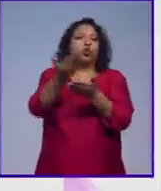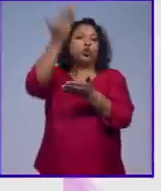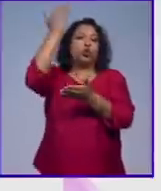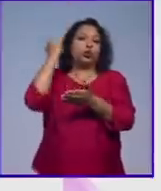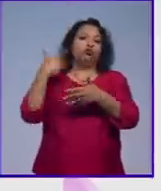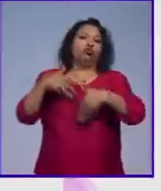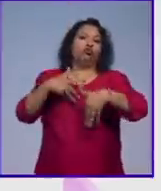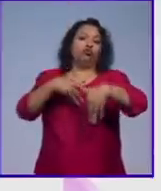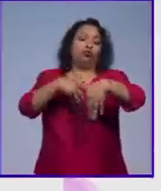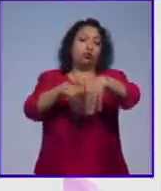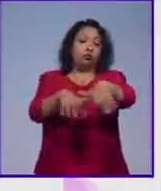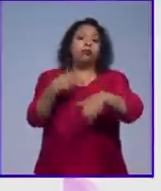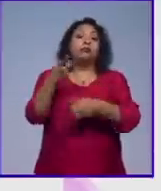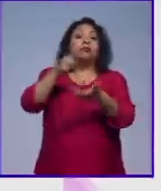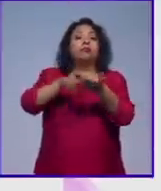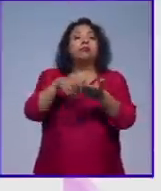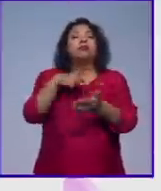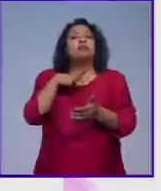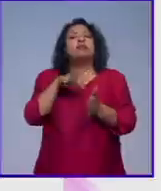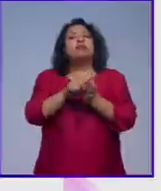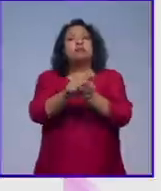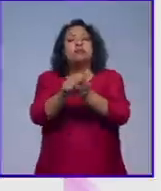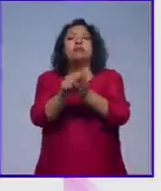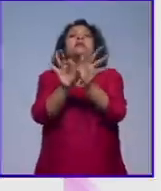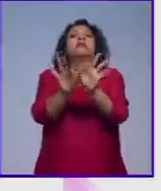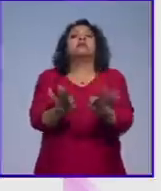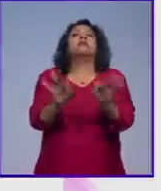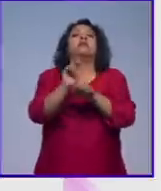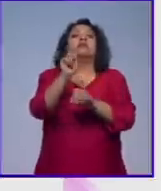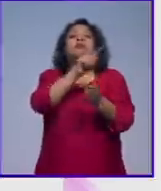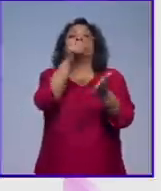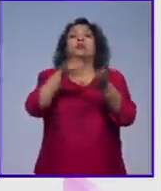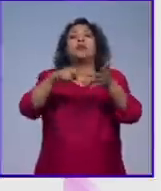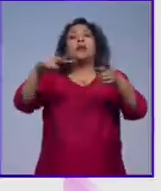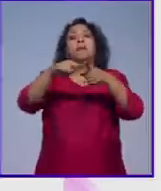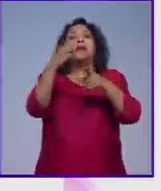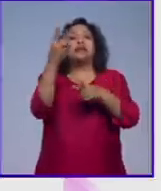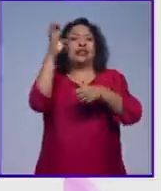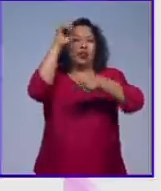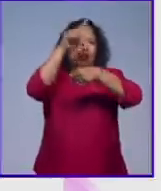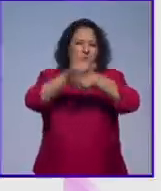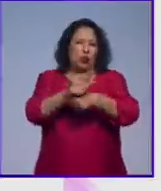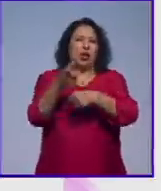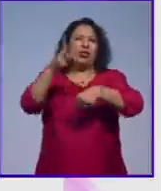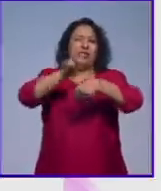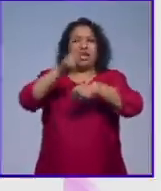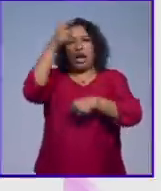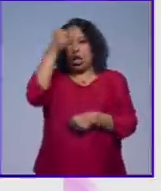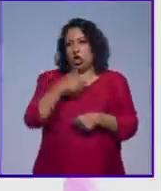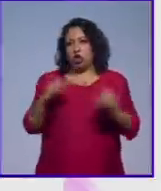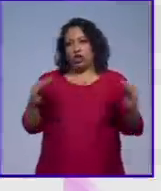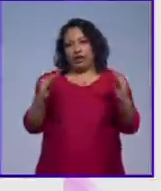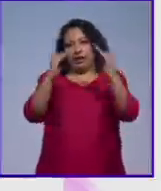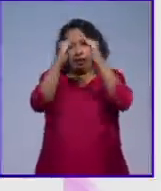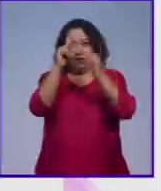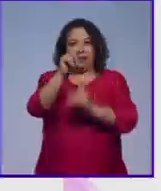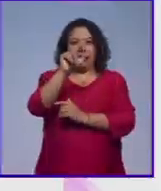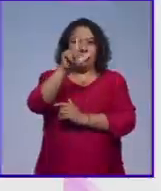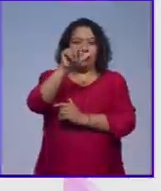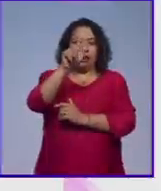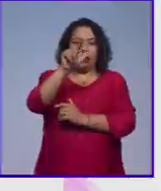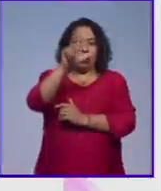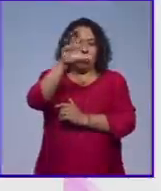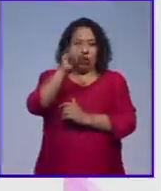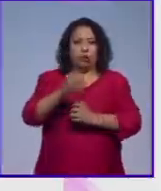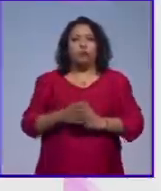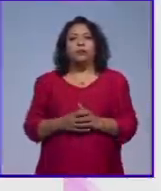movimiento, cuyo albergue simbólico sigue siendo la Plaza de las Tres Culturas, la noche de Tlatelolco.